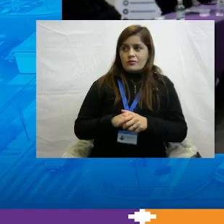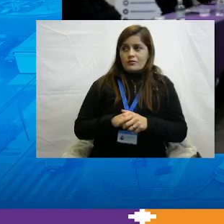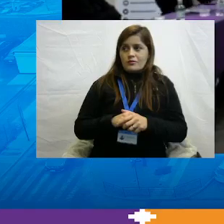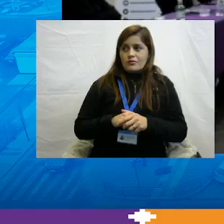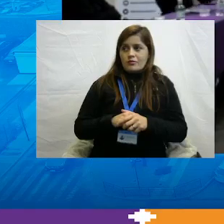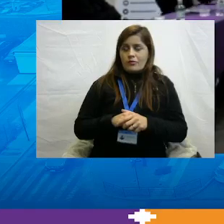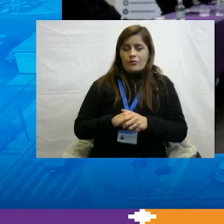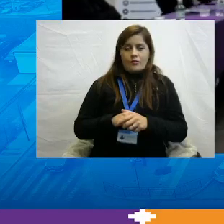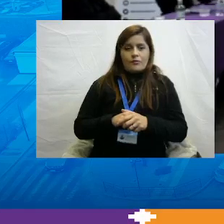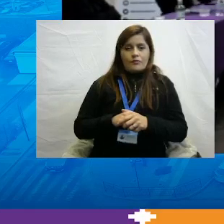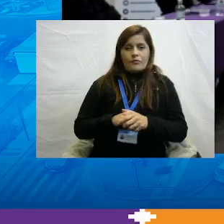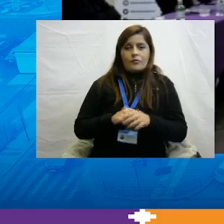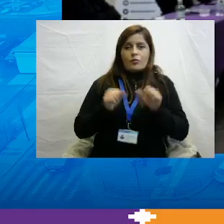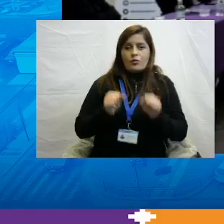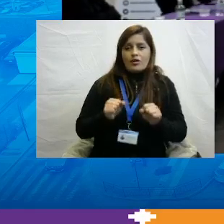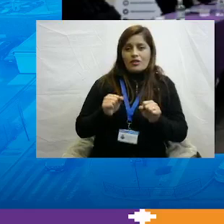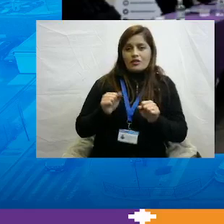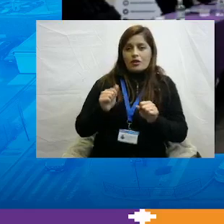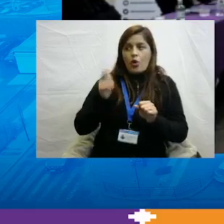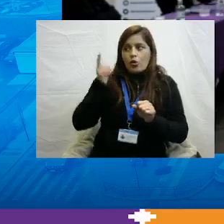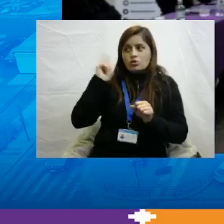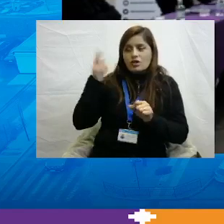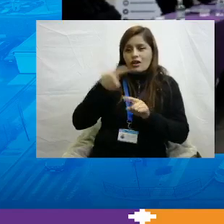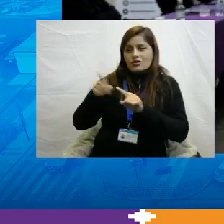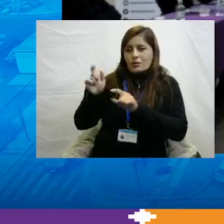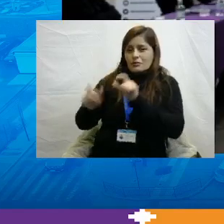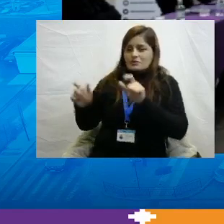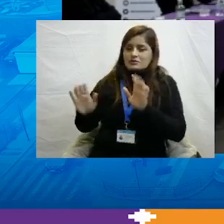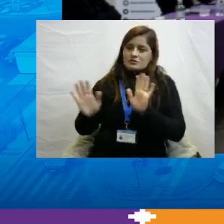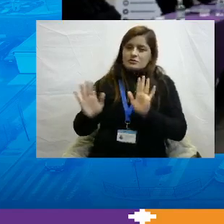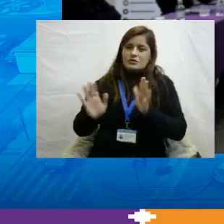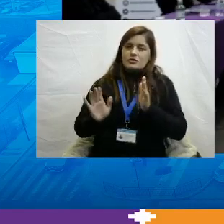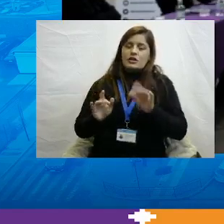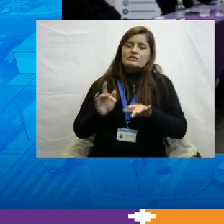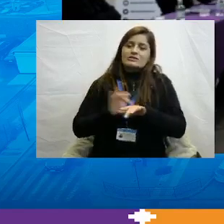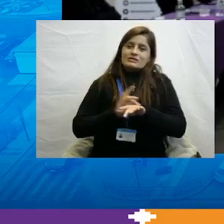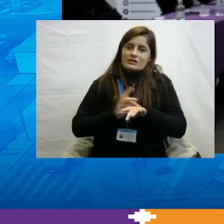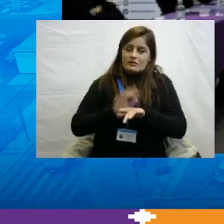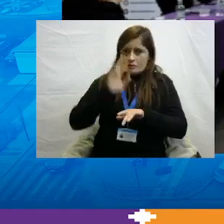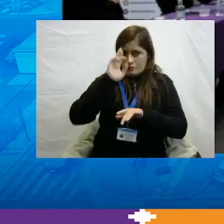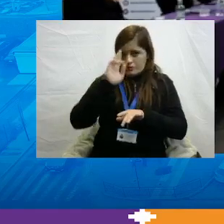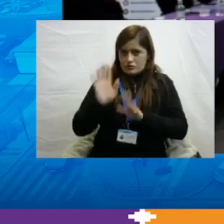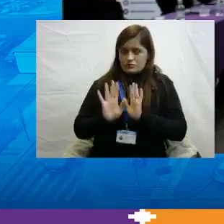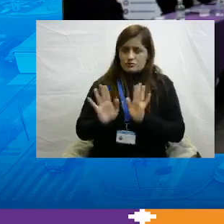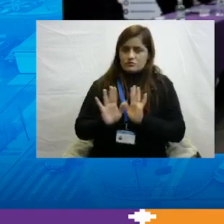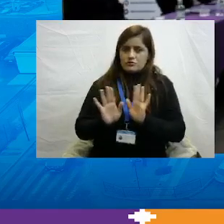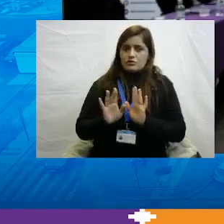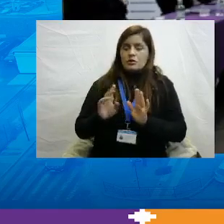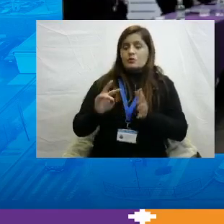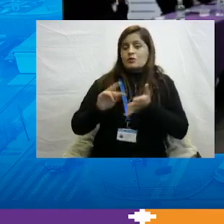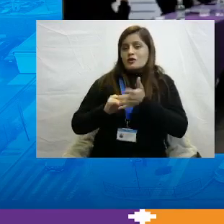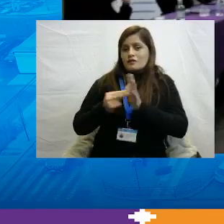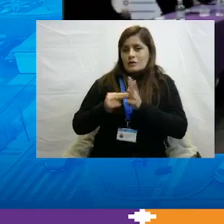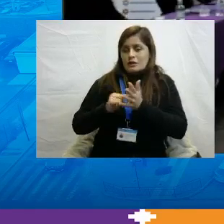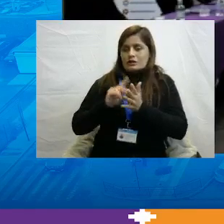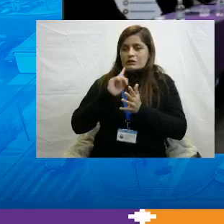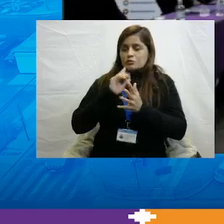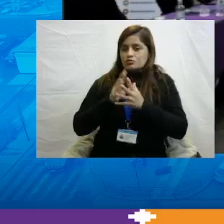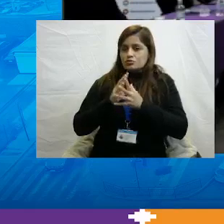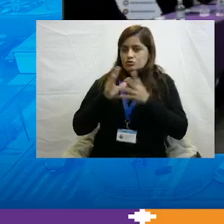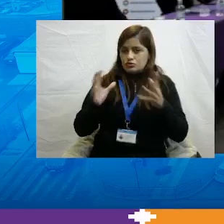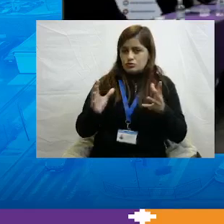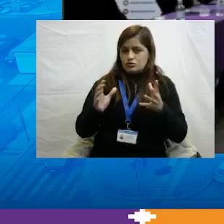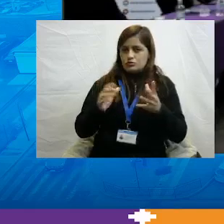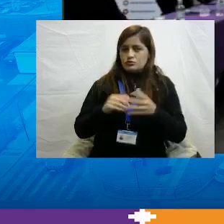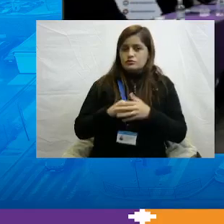Ir más en profundo no se puede, es delicado. Dificultad es bastante grande con el